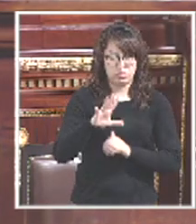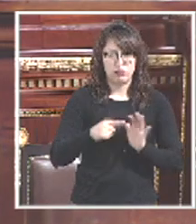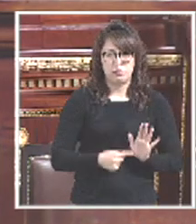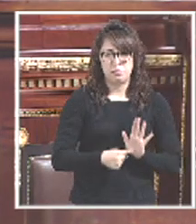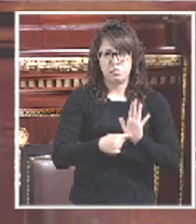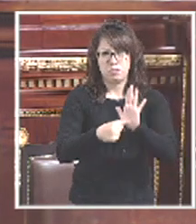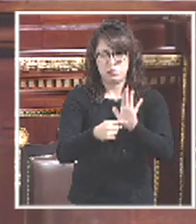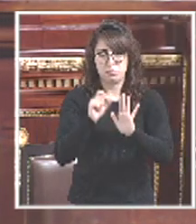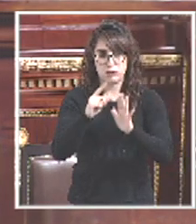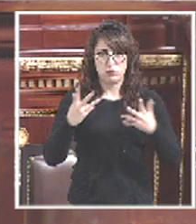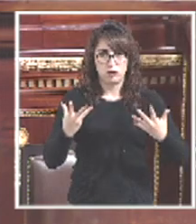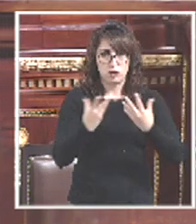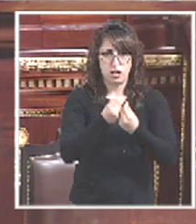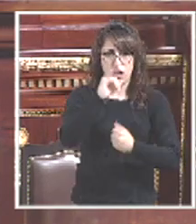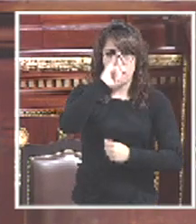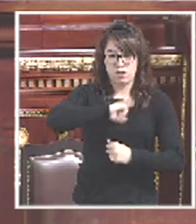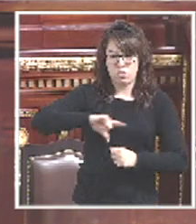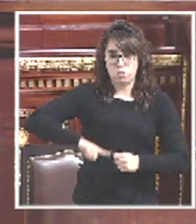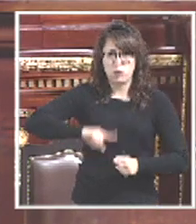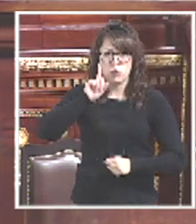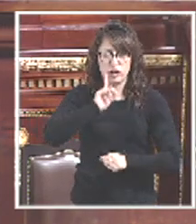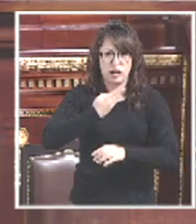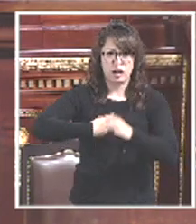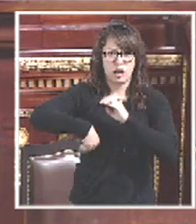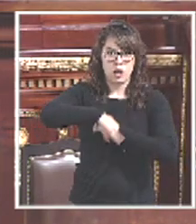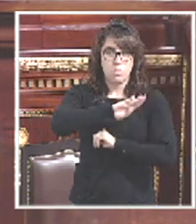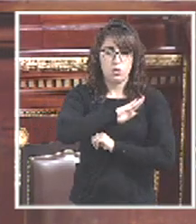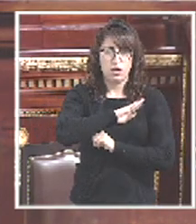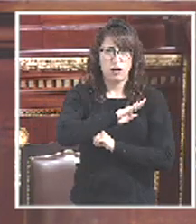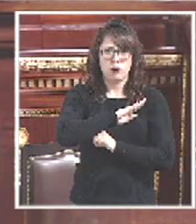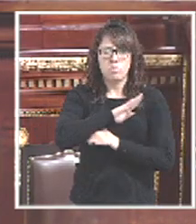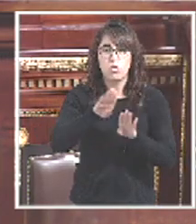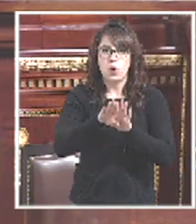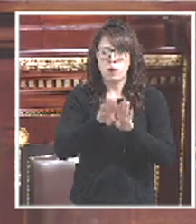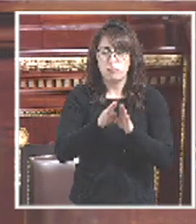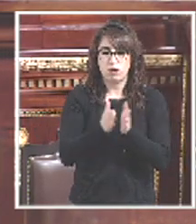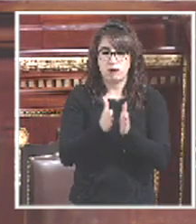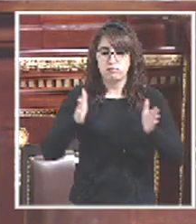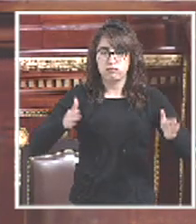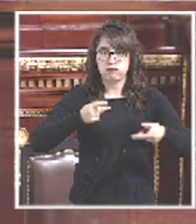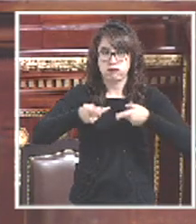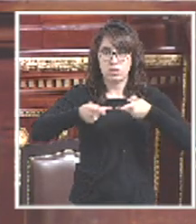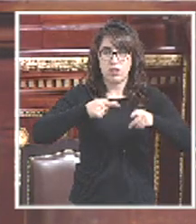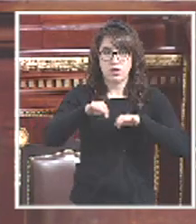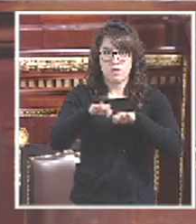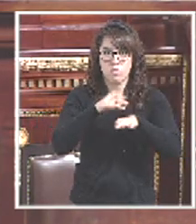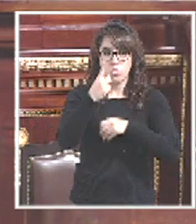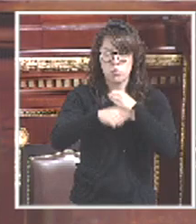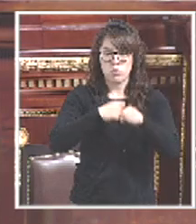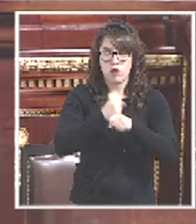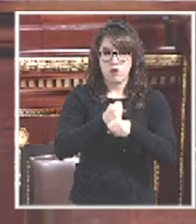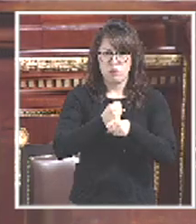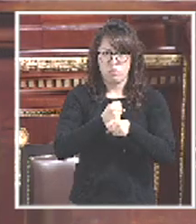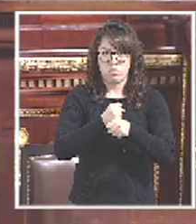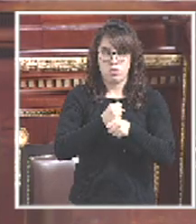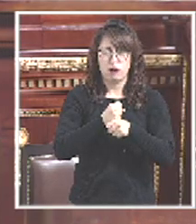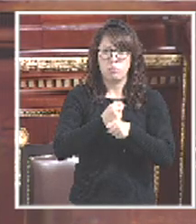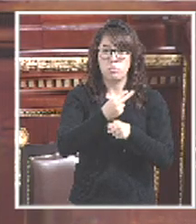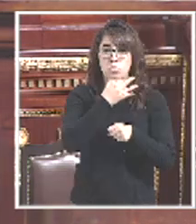la jefa de gobierno de la ciudad el plan anual de trabajo, dentro del cual se anunció una inversión